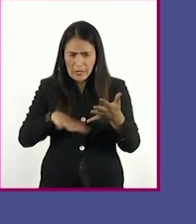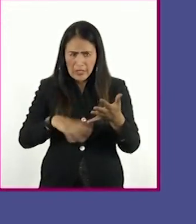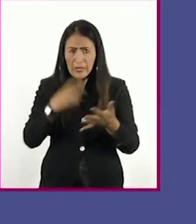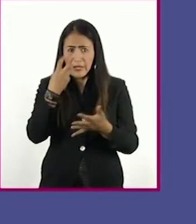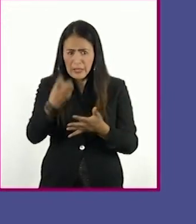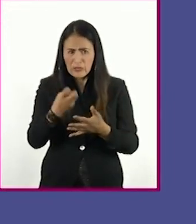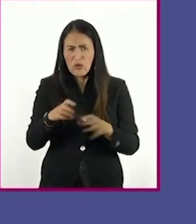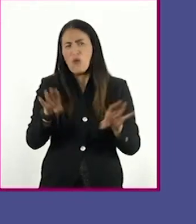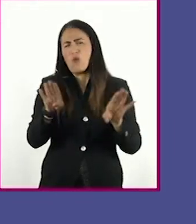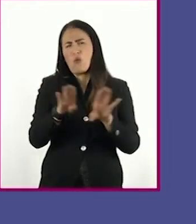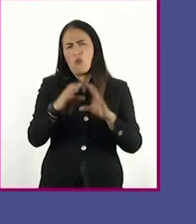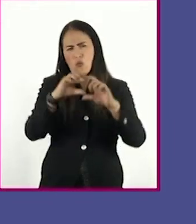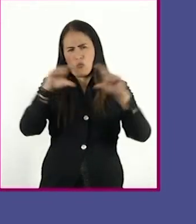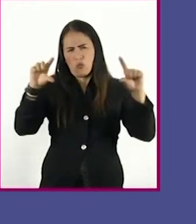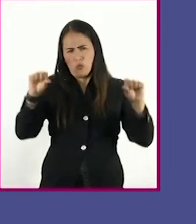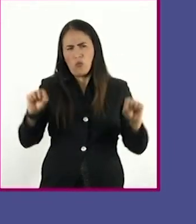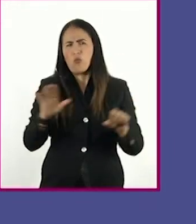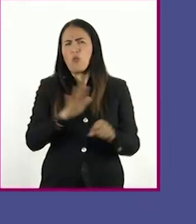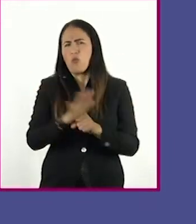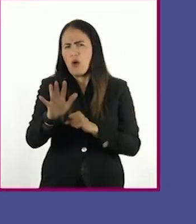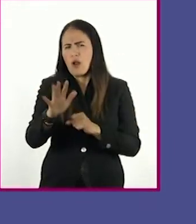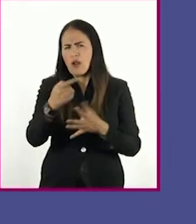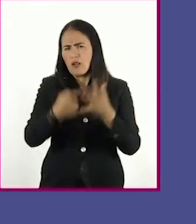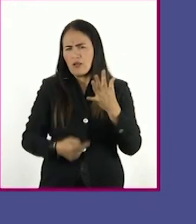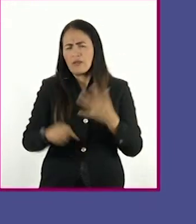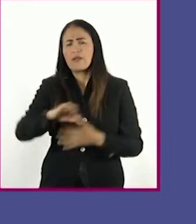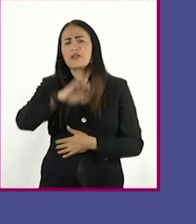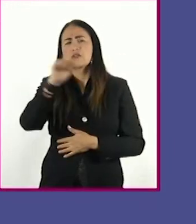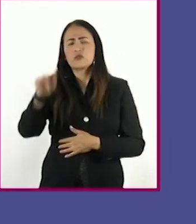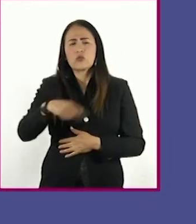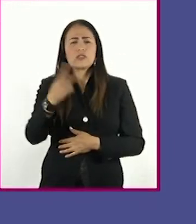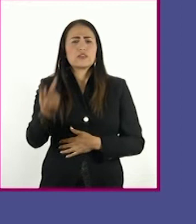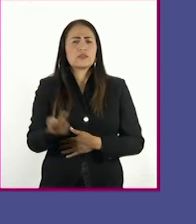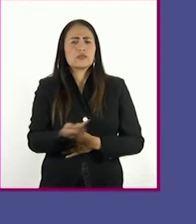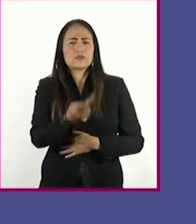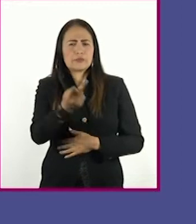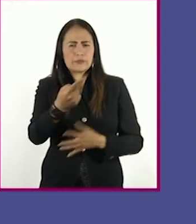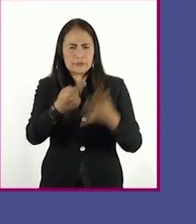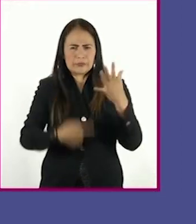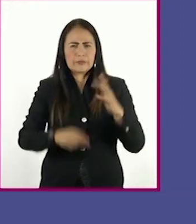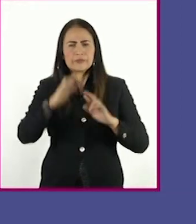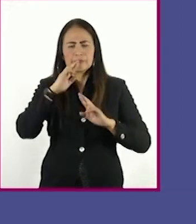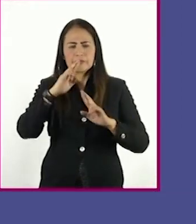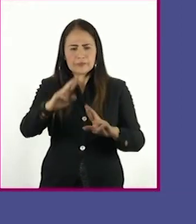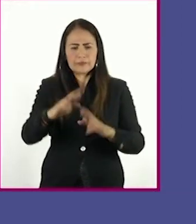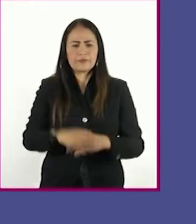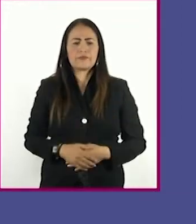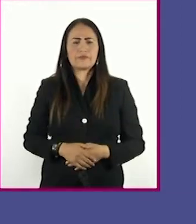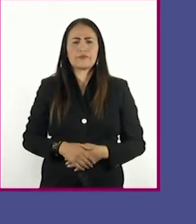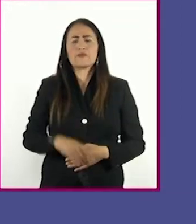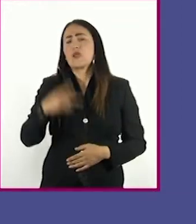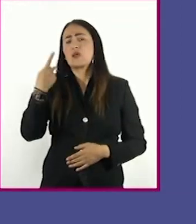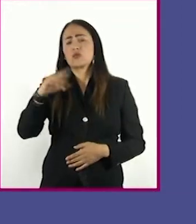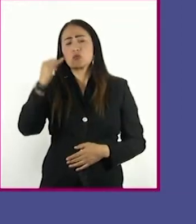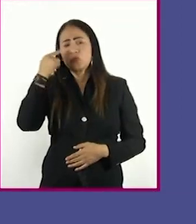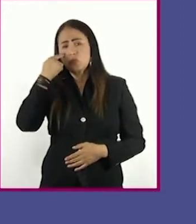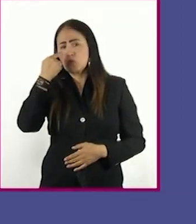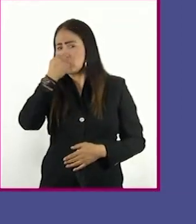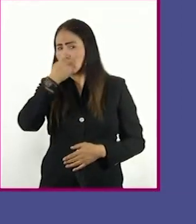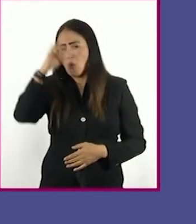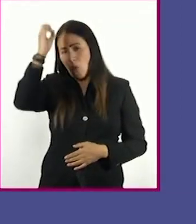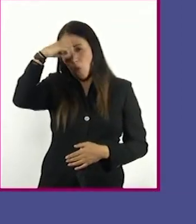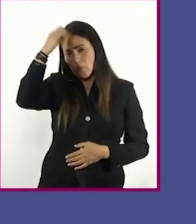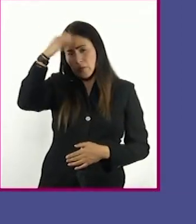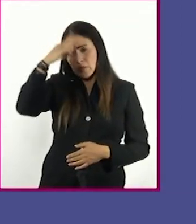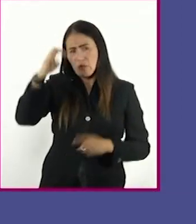de qué tipo. Después respondan: ¿cuál es la postura de cada autor acerca del calentamiento global?